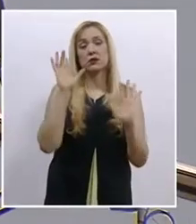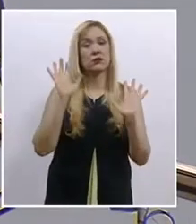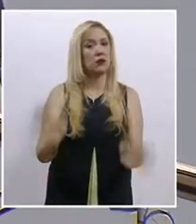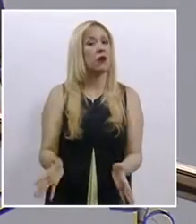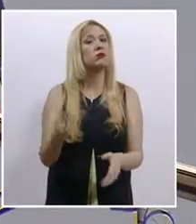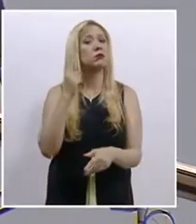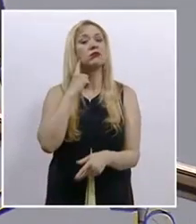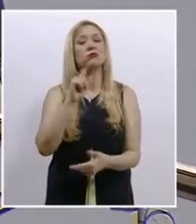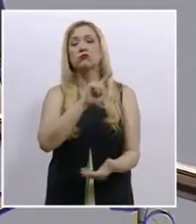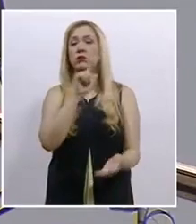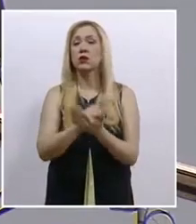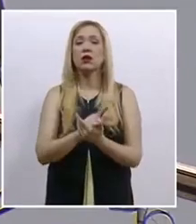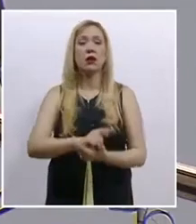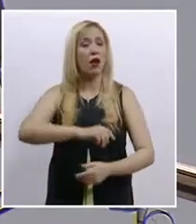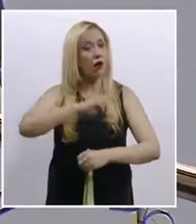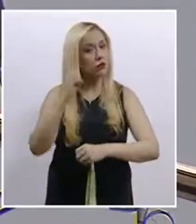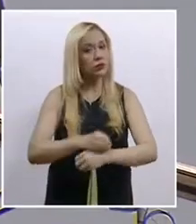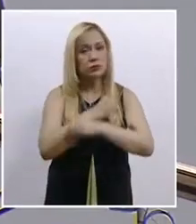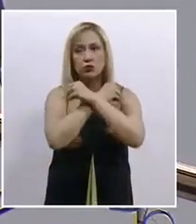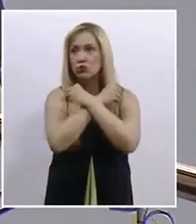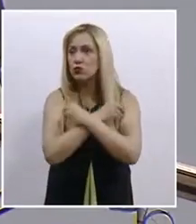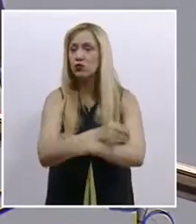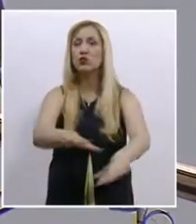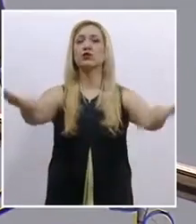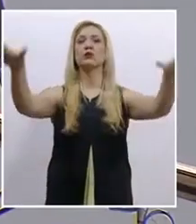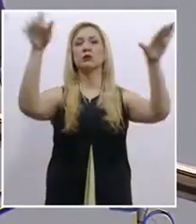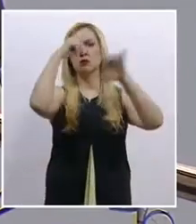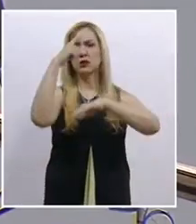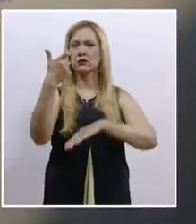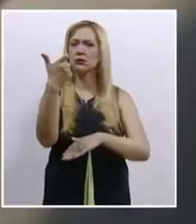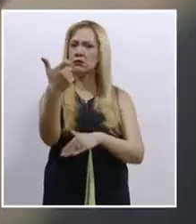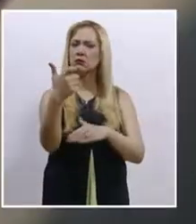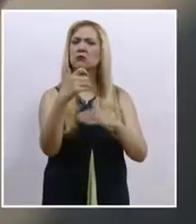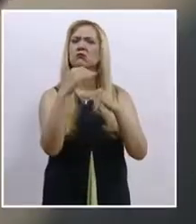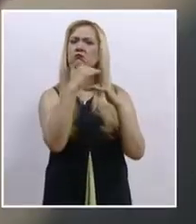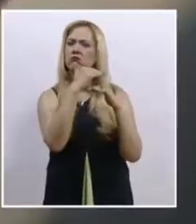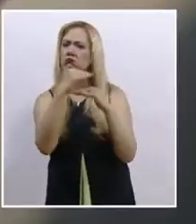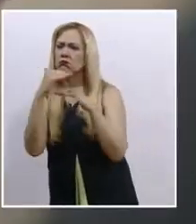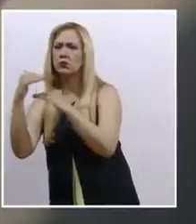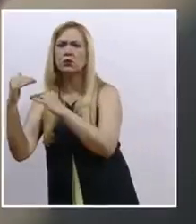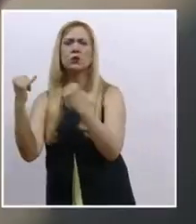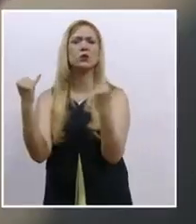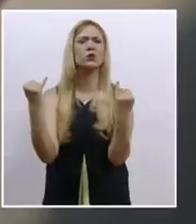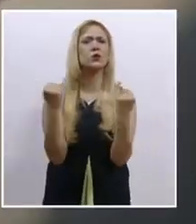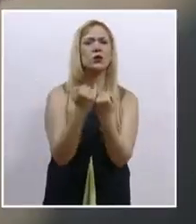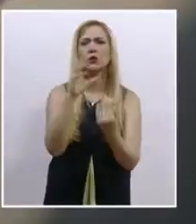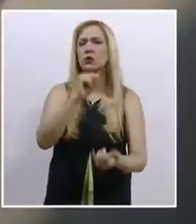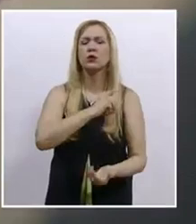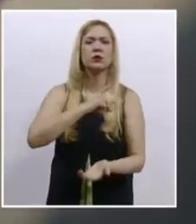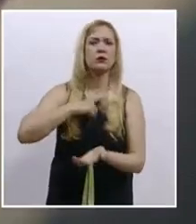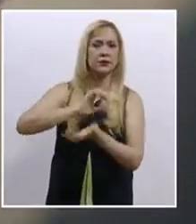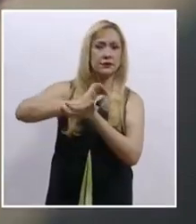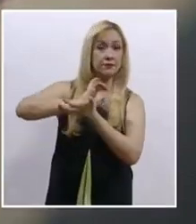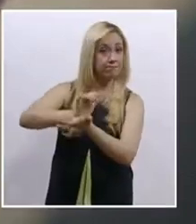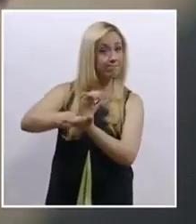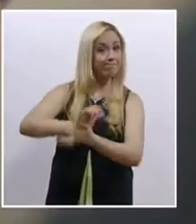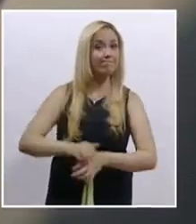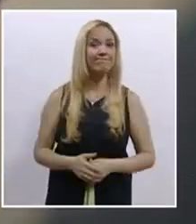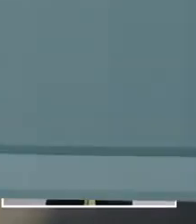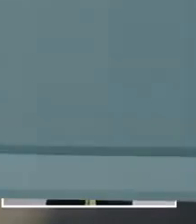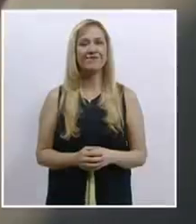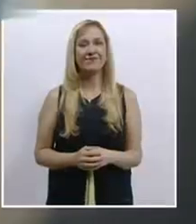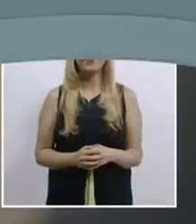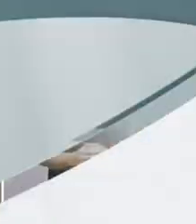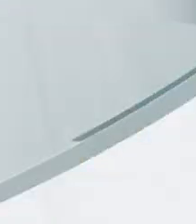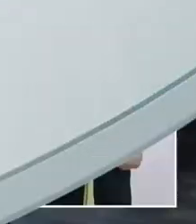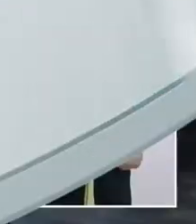y equitativo al agua potable a un precio asequible para todas las personas, es decir, sin discriminación.